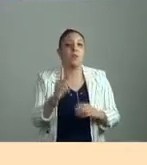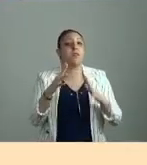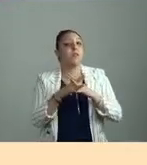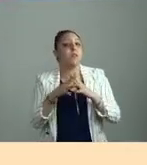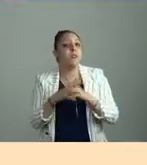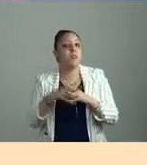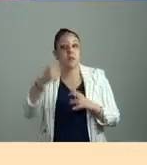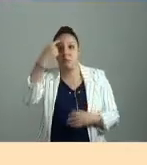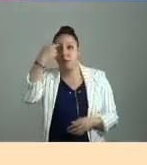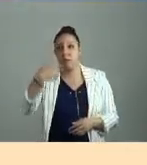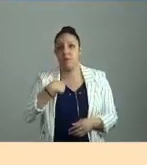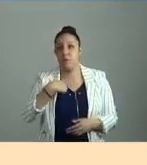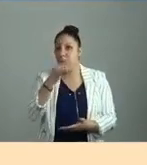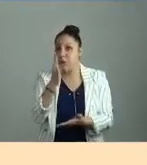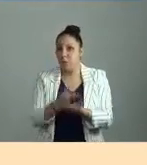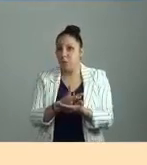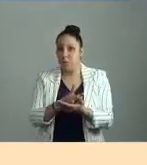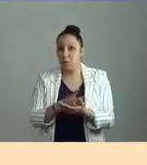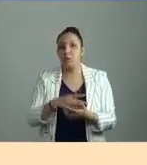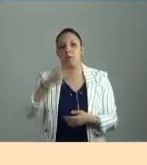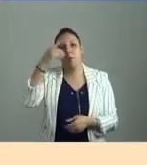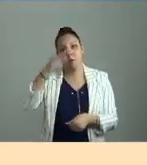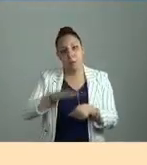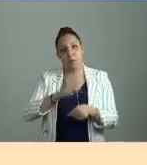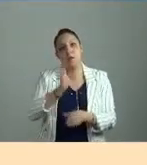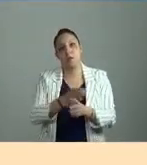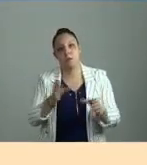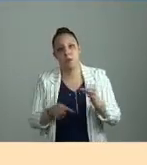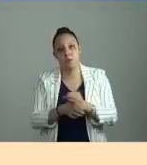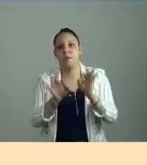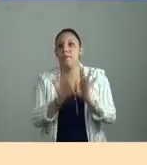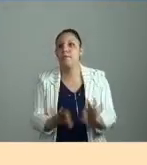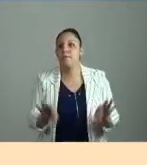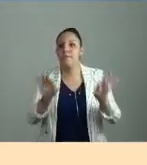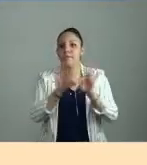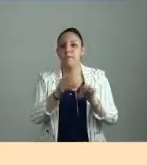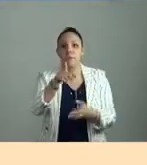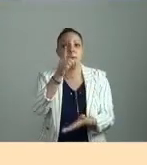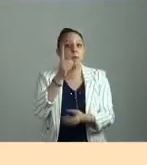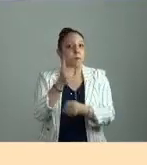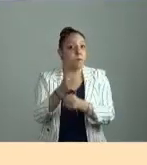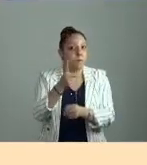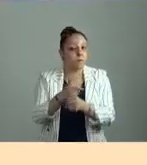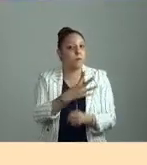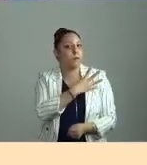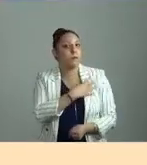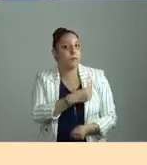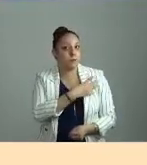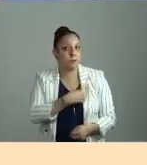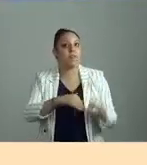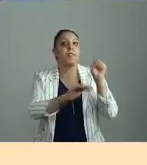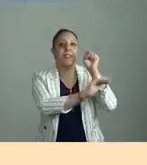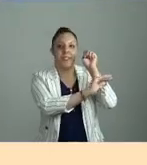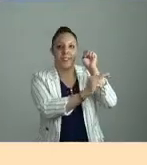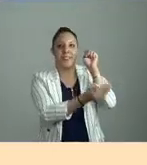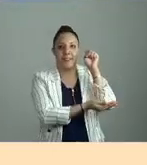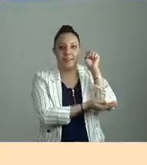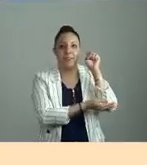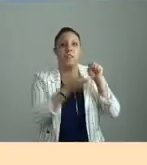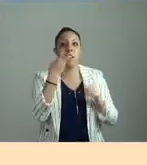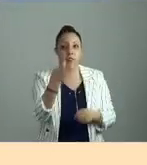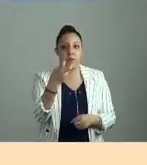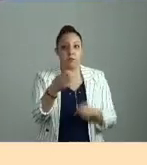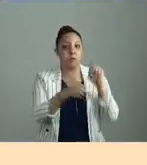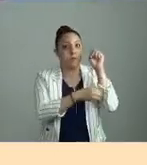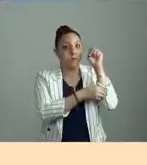no es esto poner la reproducción que es poner la vida al centro no como se dice siempre poner la vida